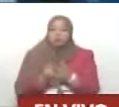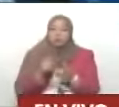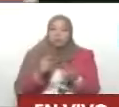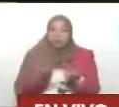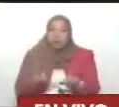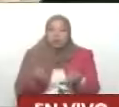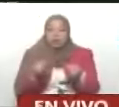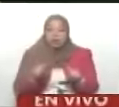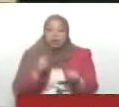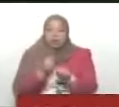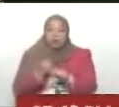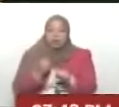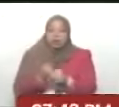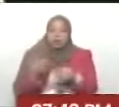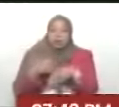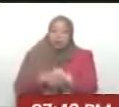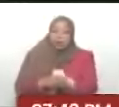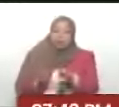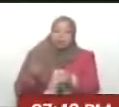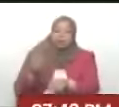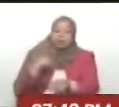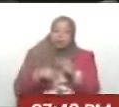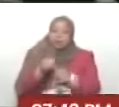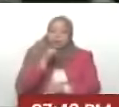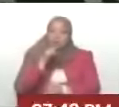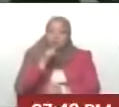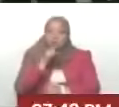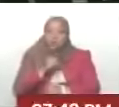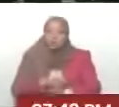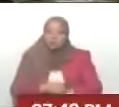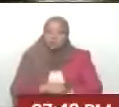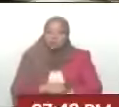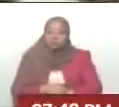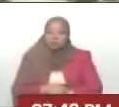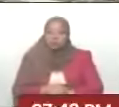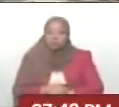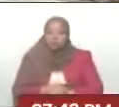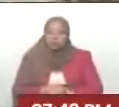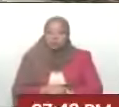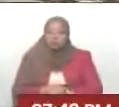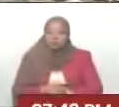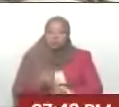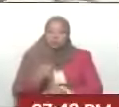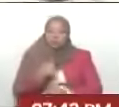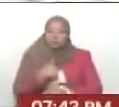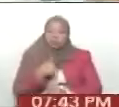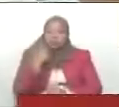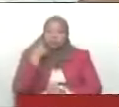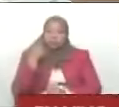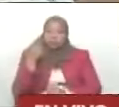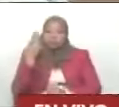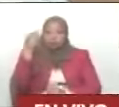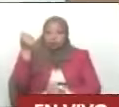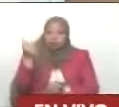sanciones y tendrán que levantarlas. Tú lo verás, yo lo veré, Dios